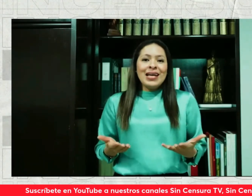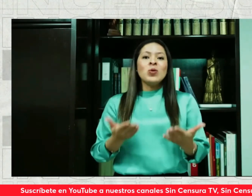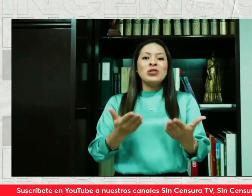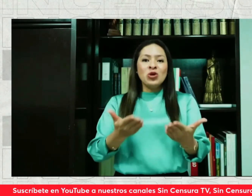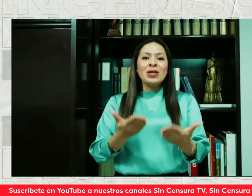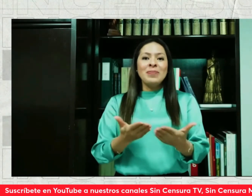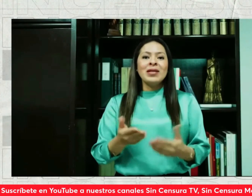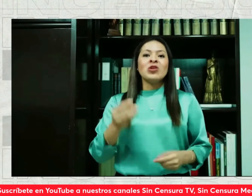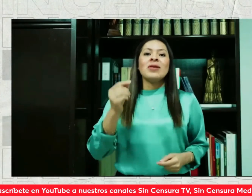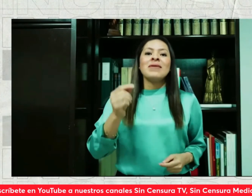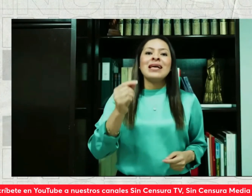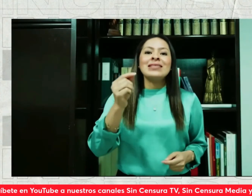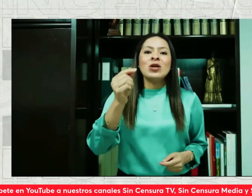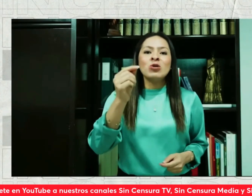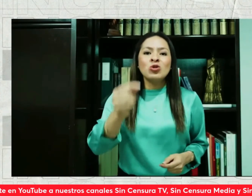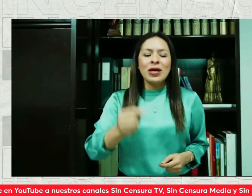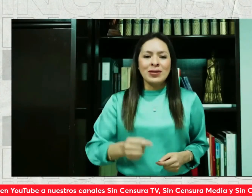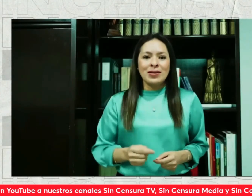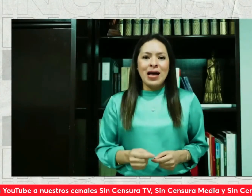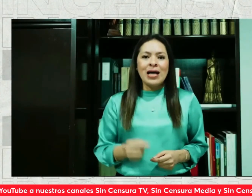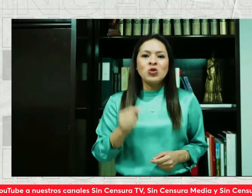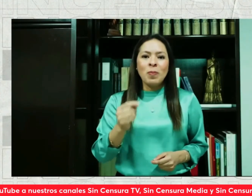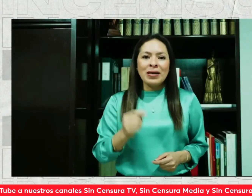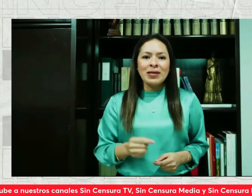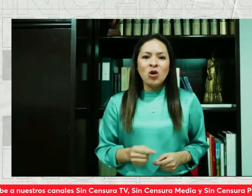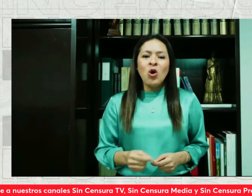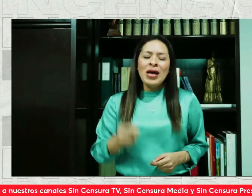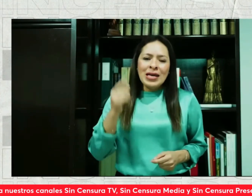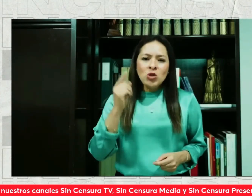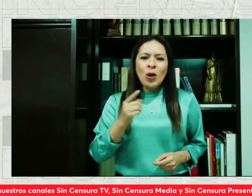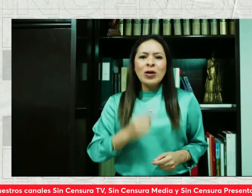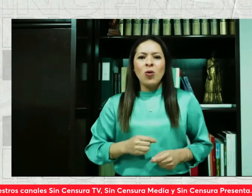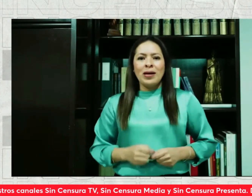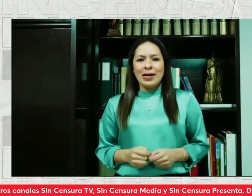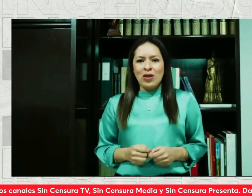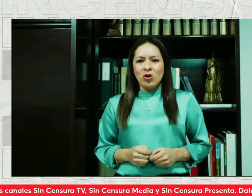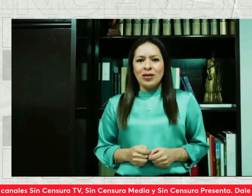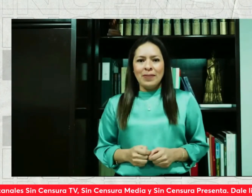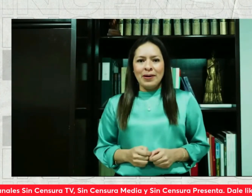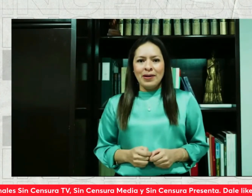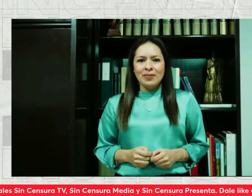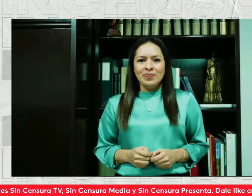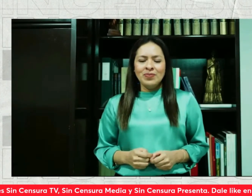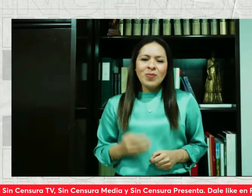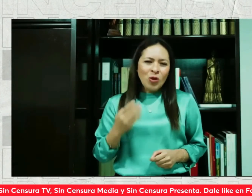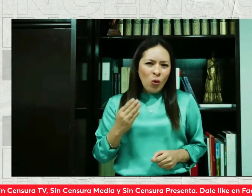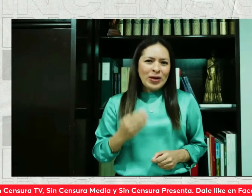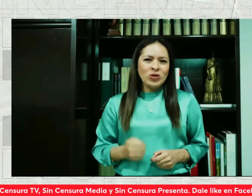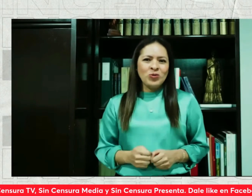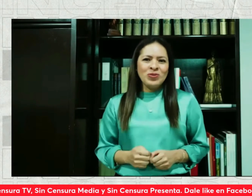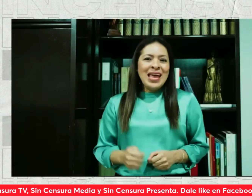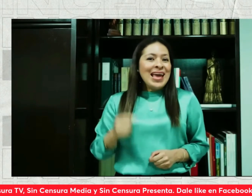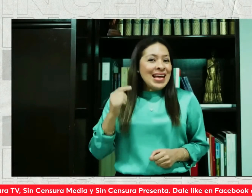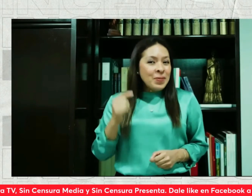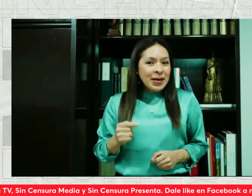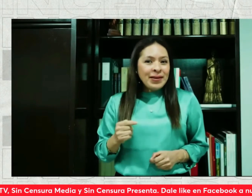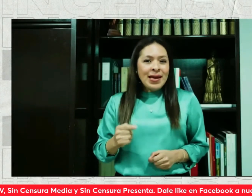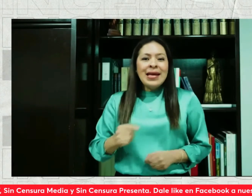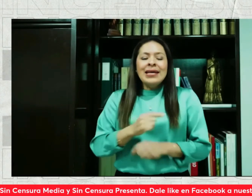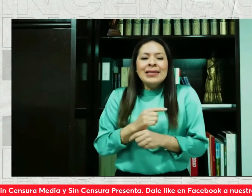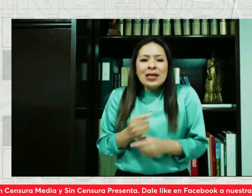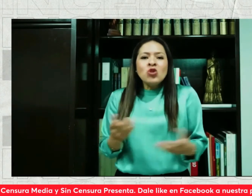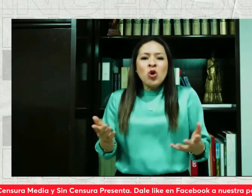el cuestionamiento debería hacerlo usted a su partido y no al gobernador del Verde. Cuarto, el